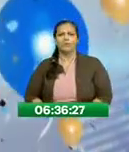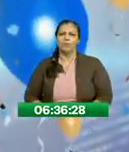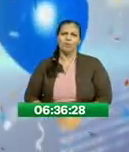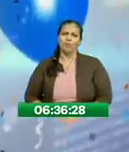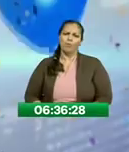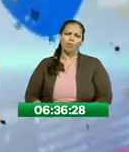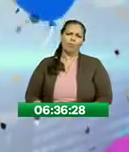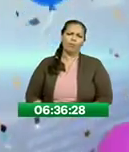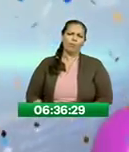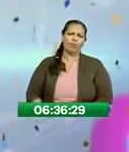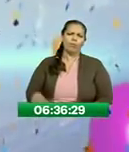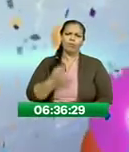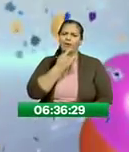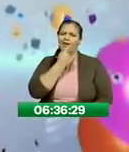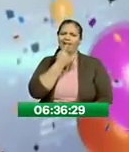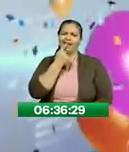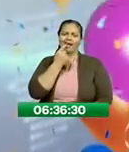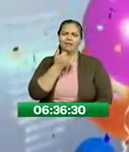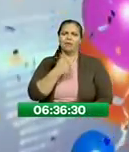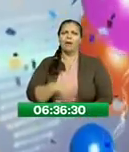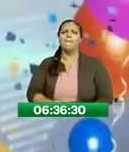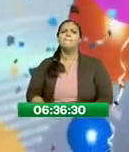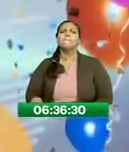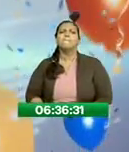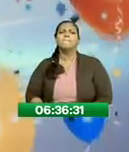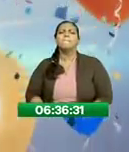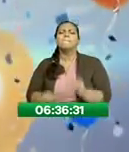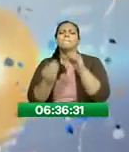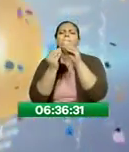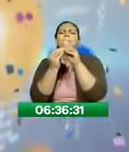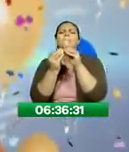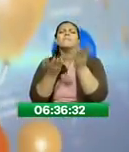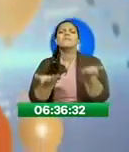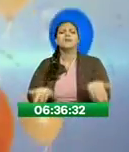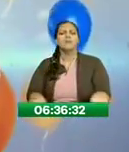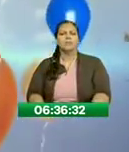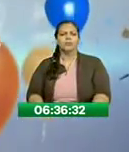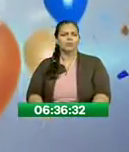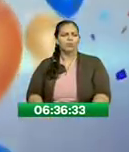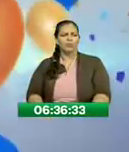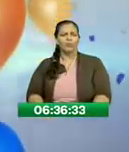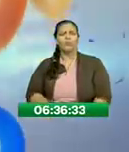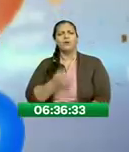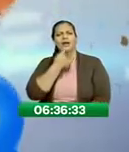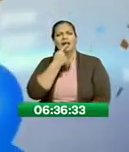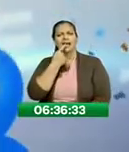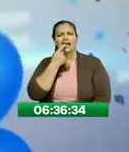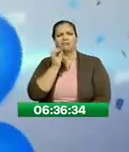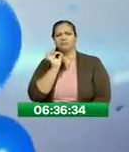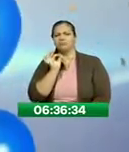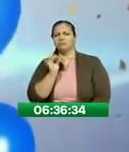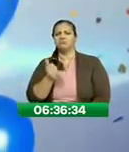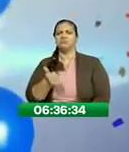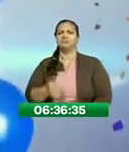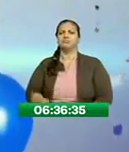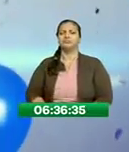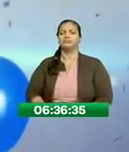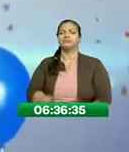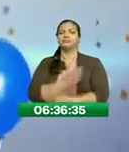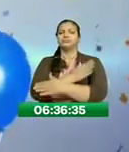besar. Ahí me le chupa la abuela. ¡Eso! ¡Viva la cumpleañera! ¡Ahí está! ¡Felicidades para ella!